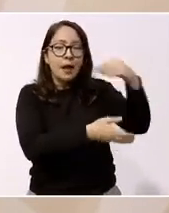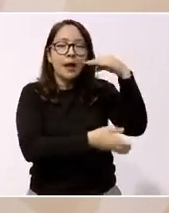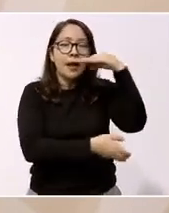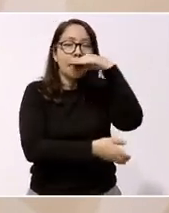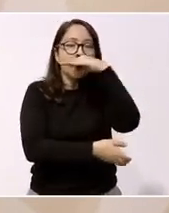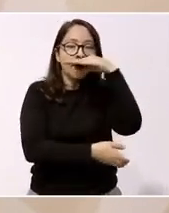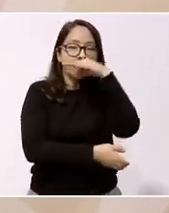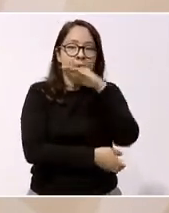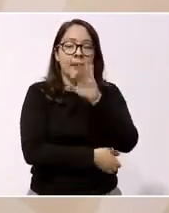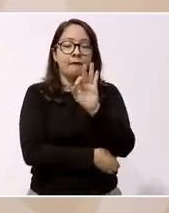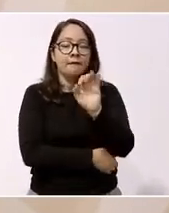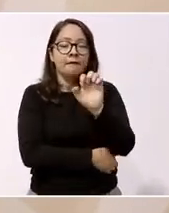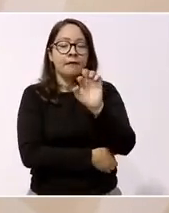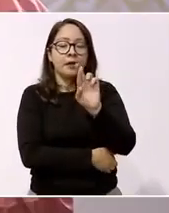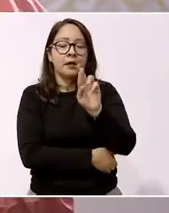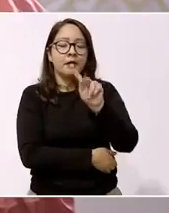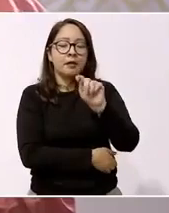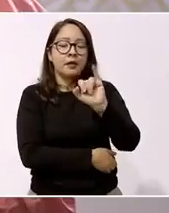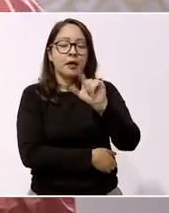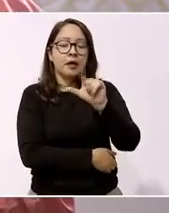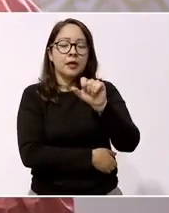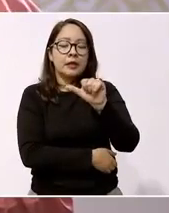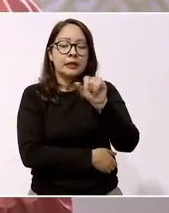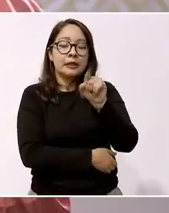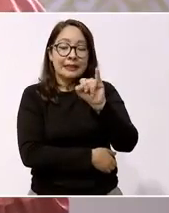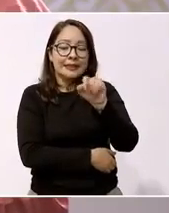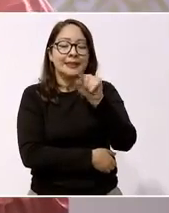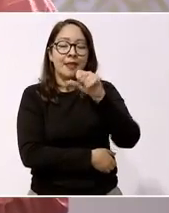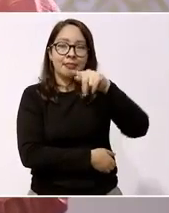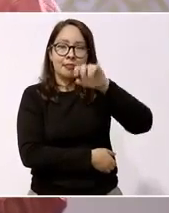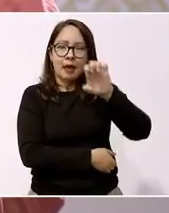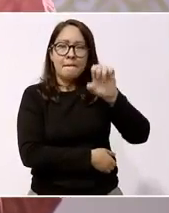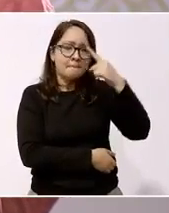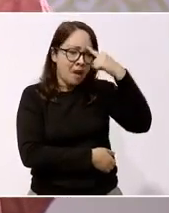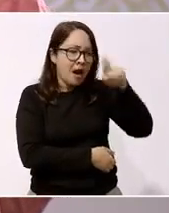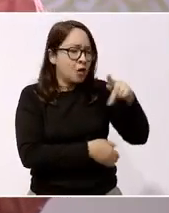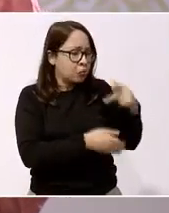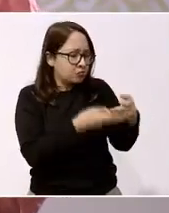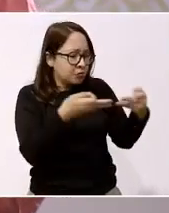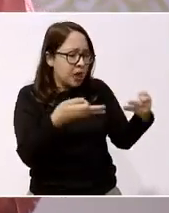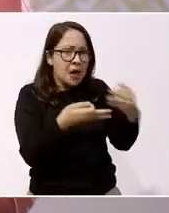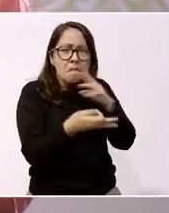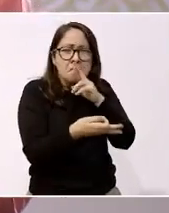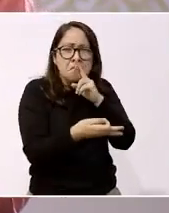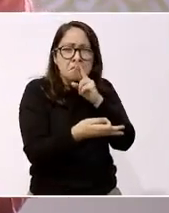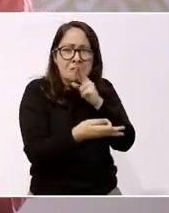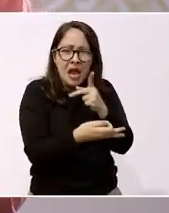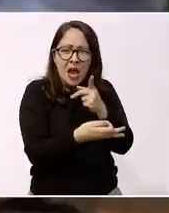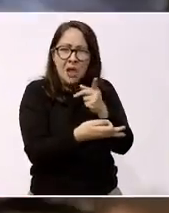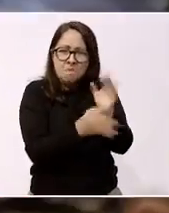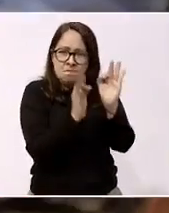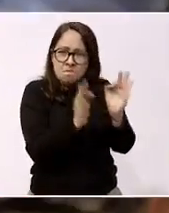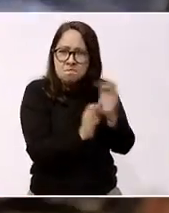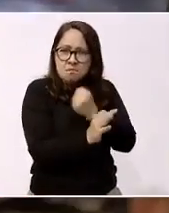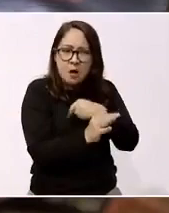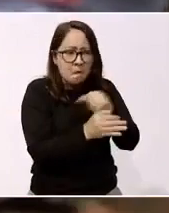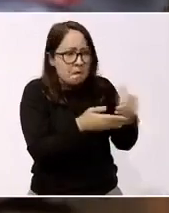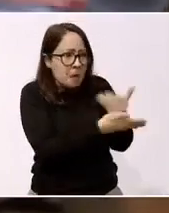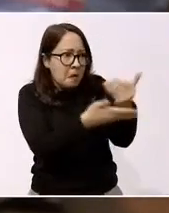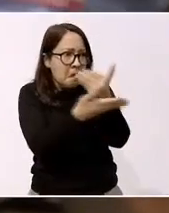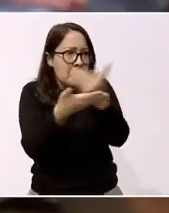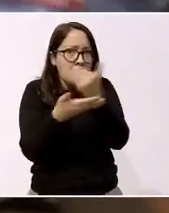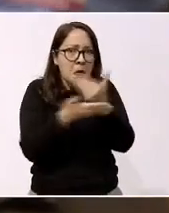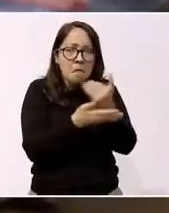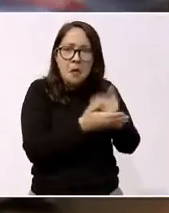gratuito, todos, en el estado de Guerrero. Y ya ampliamos